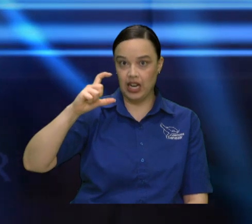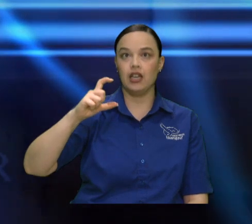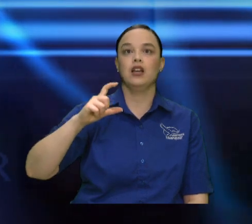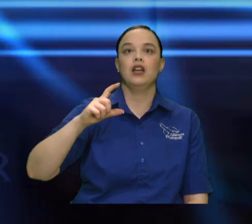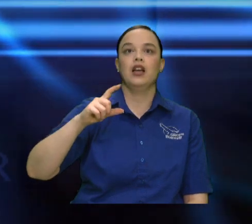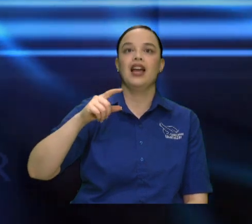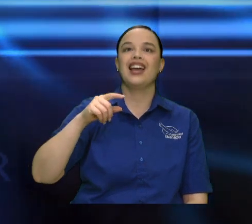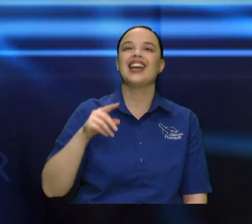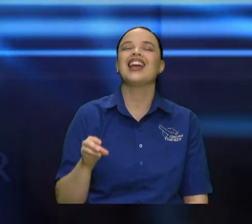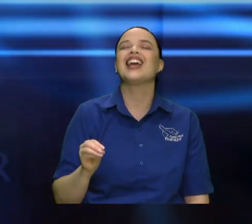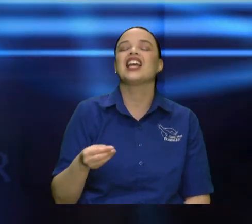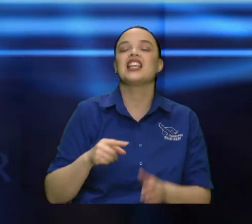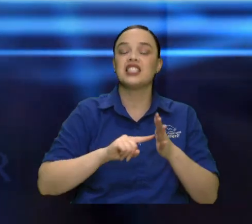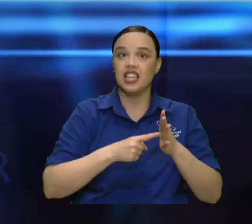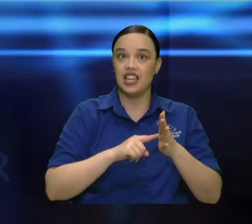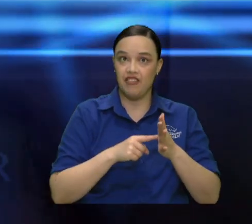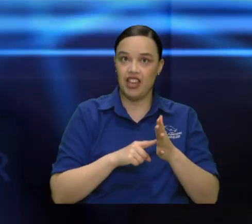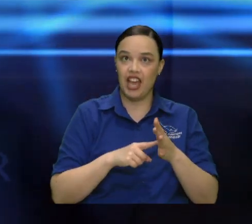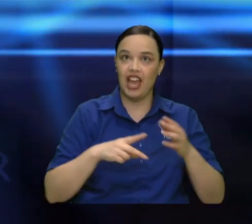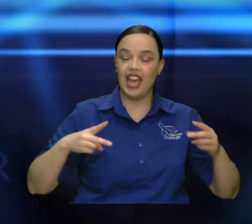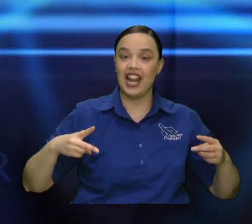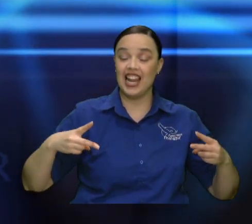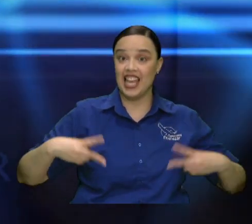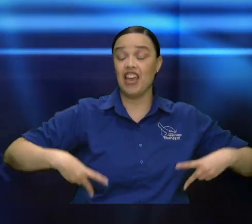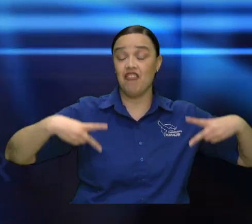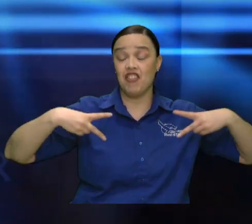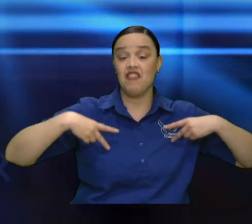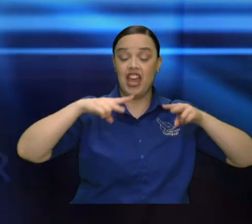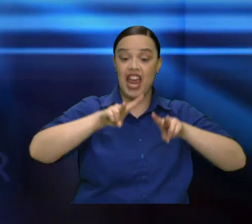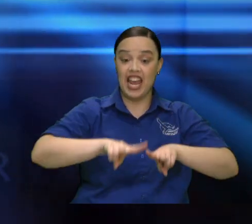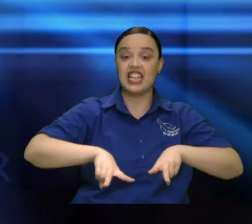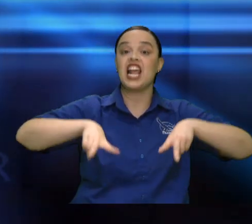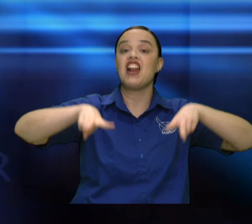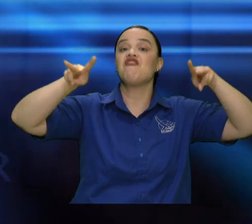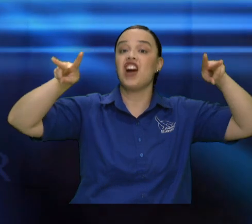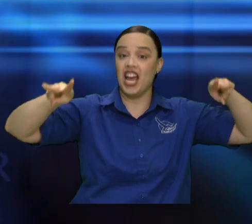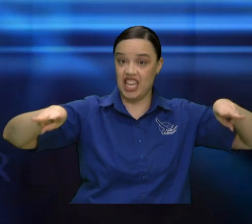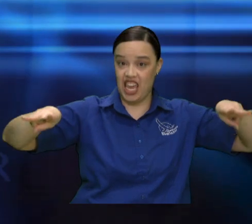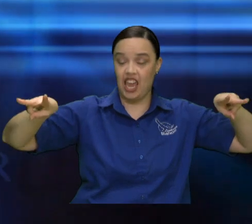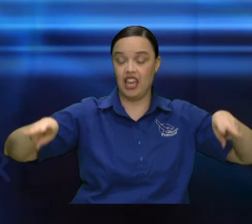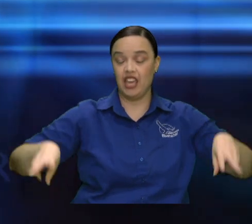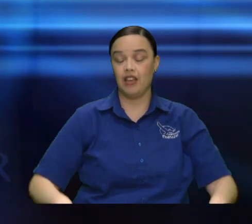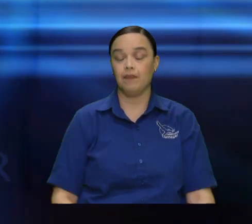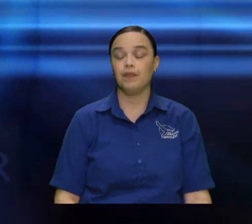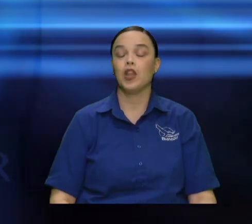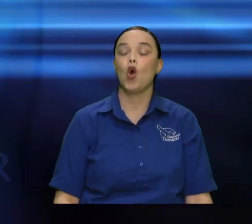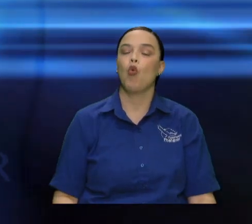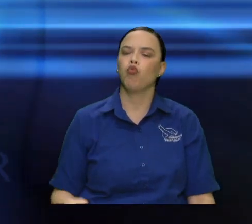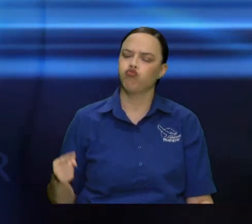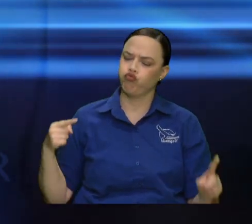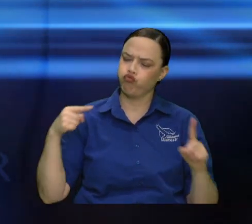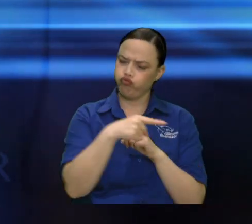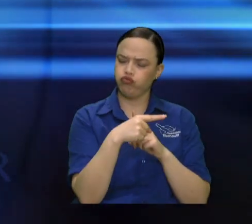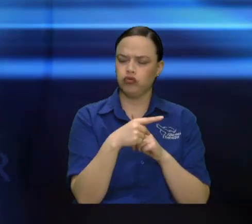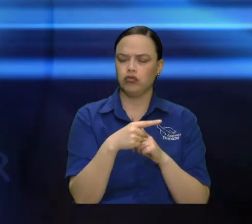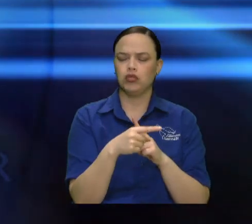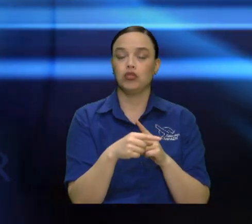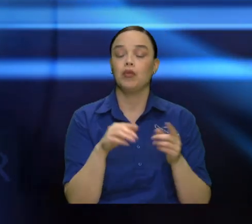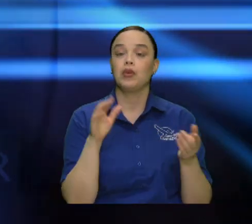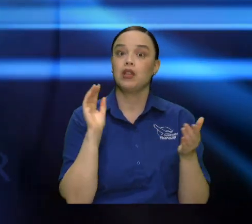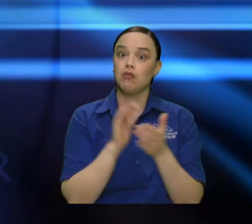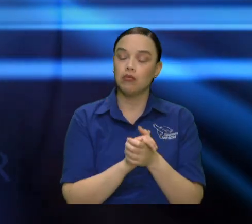valle hermano otro de los grandes errores en un matrimonio es cuando uno se